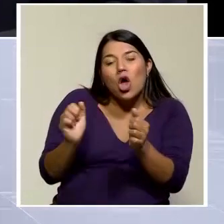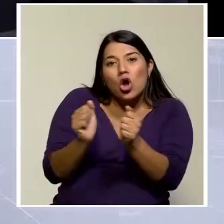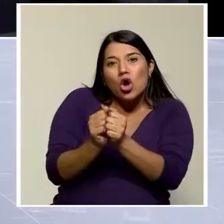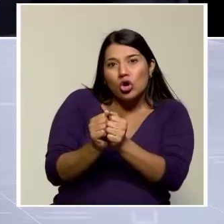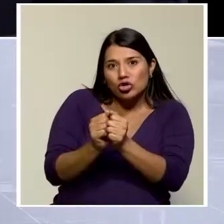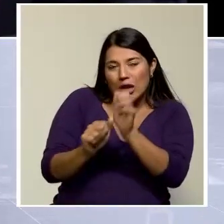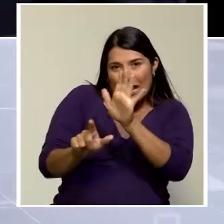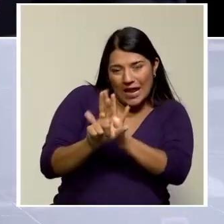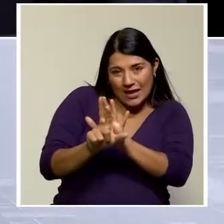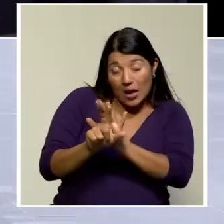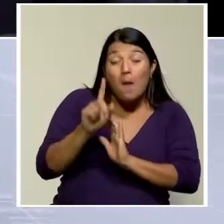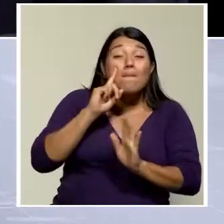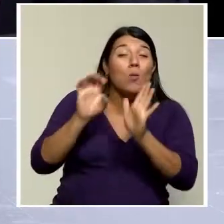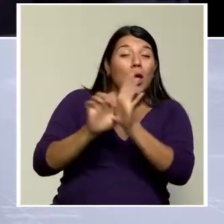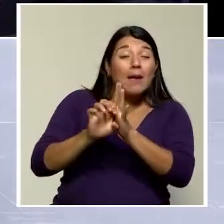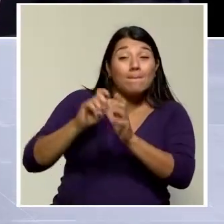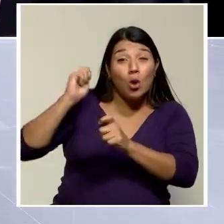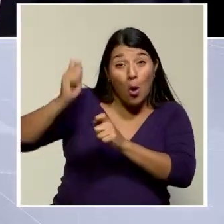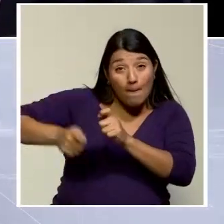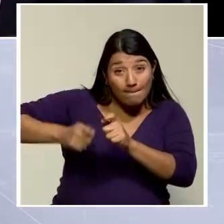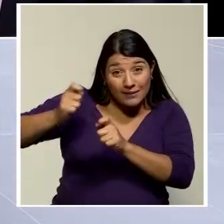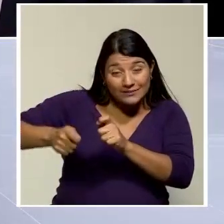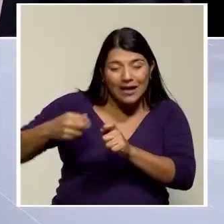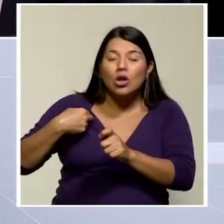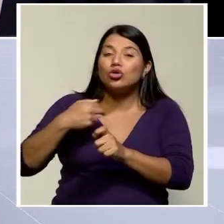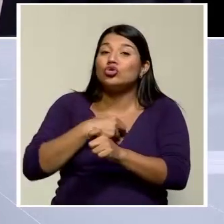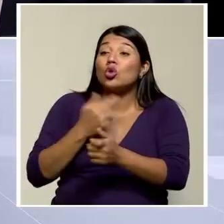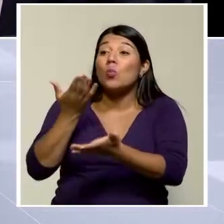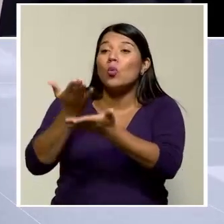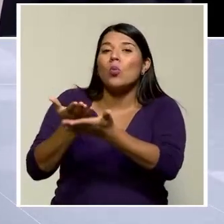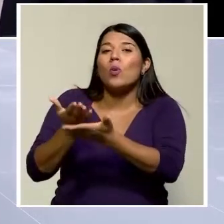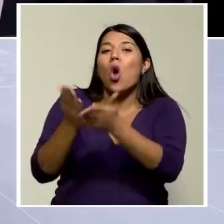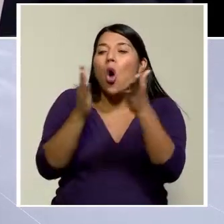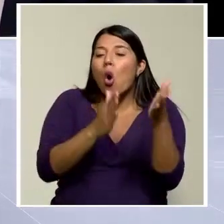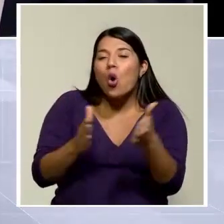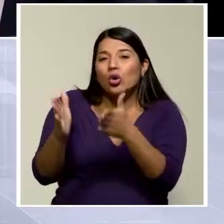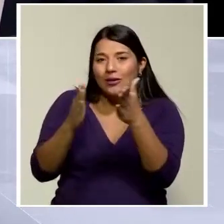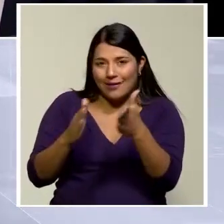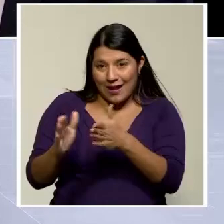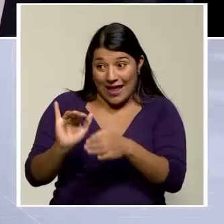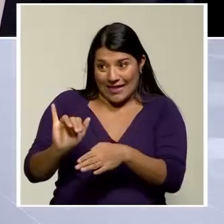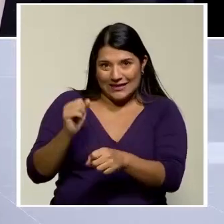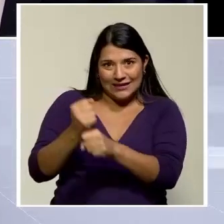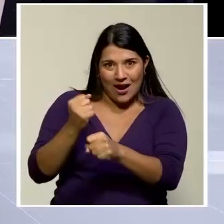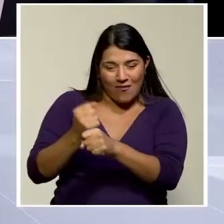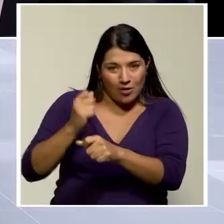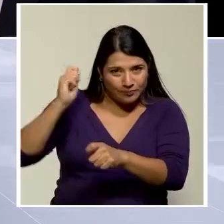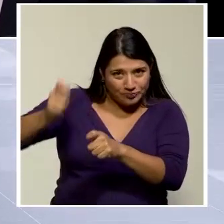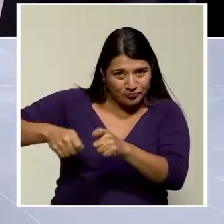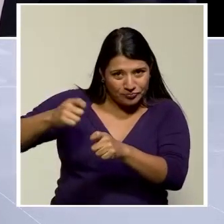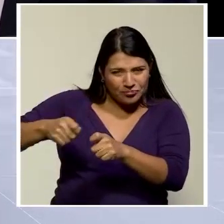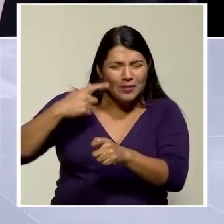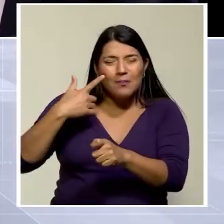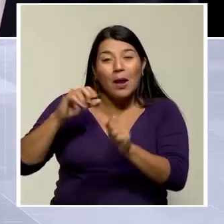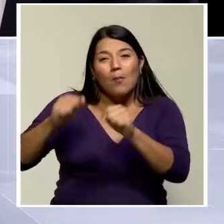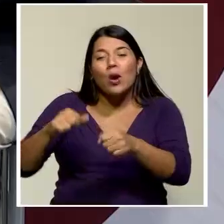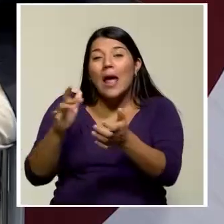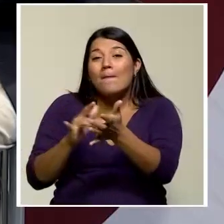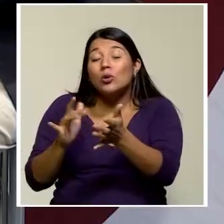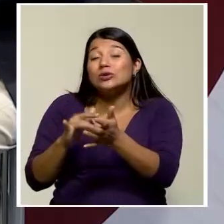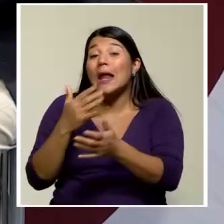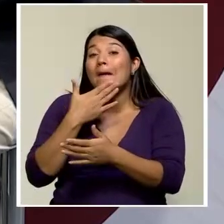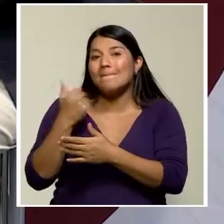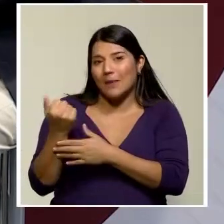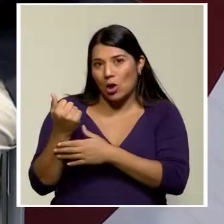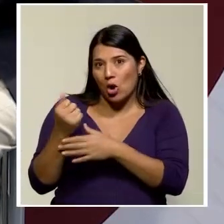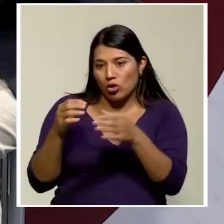nosotros estamos proponiendo una propuesta de reordenamiento de la actividad pesquera para aprovechar mejor nuestra riqueza tunera, dejar